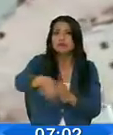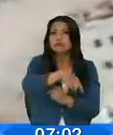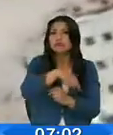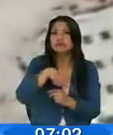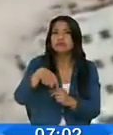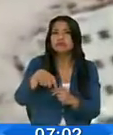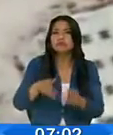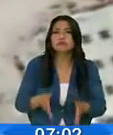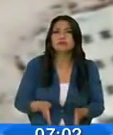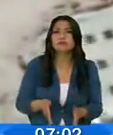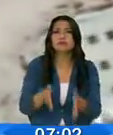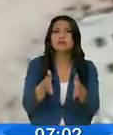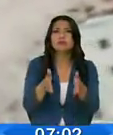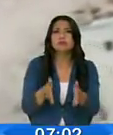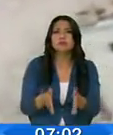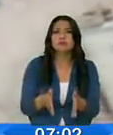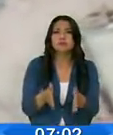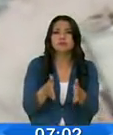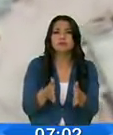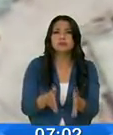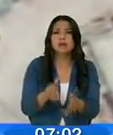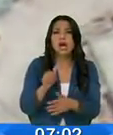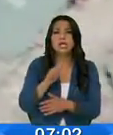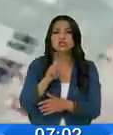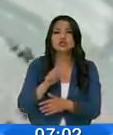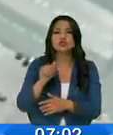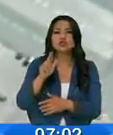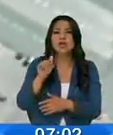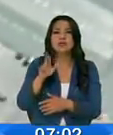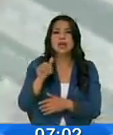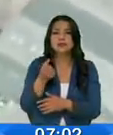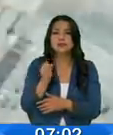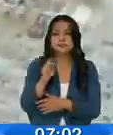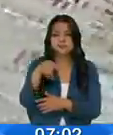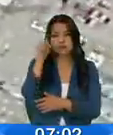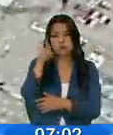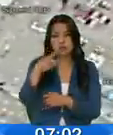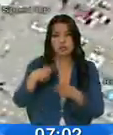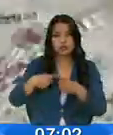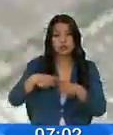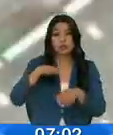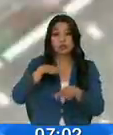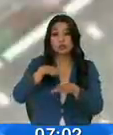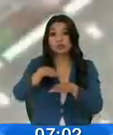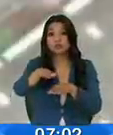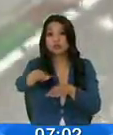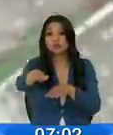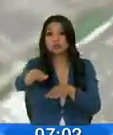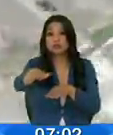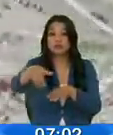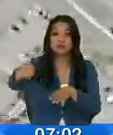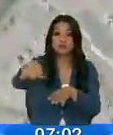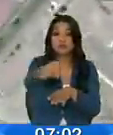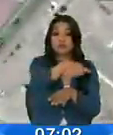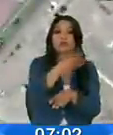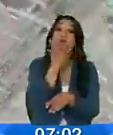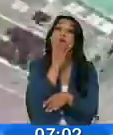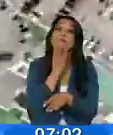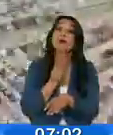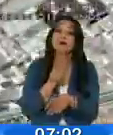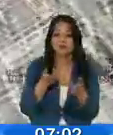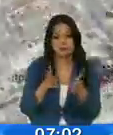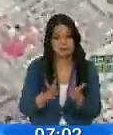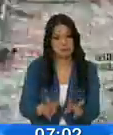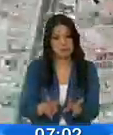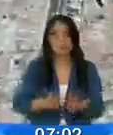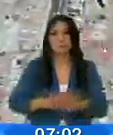es la avenida de las Azucenas, en el norte de la ciudad, vía que conduce hacia la Eloy Alfaro. Y